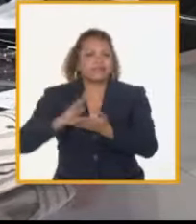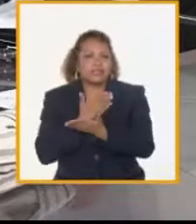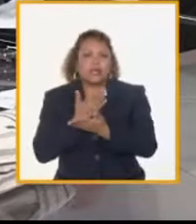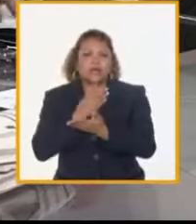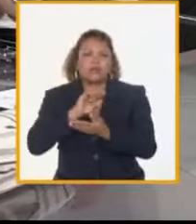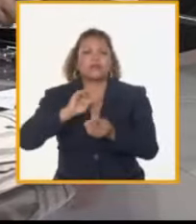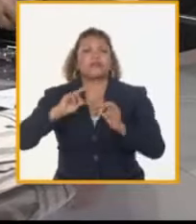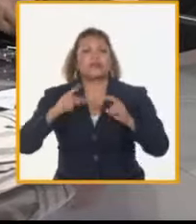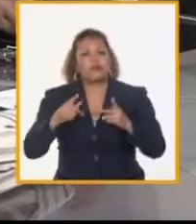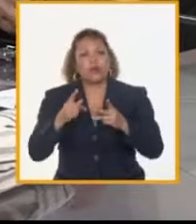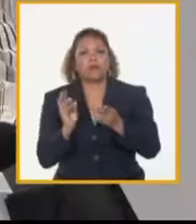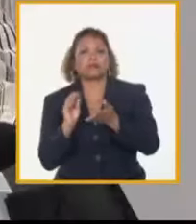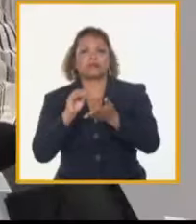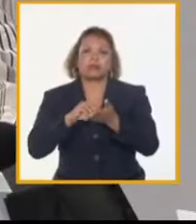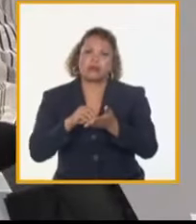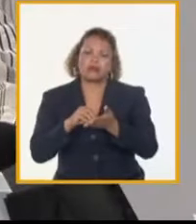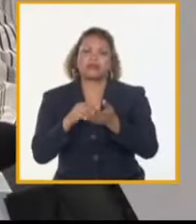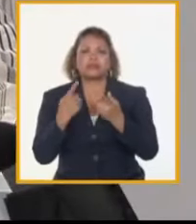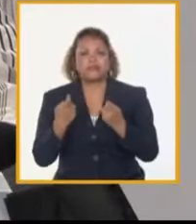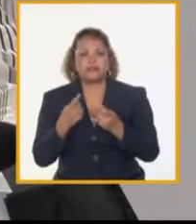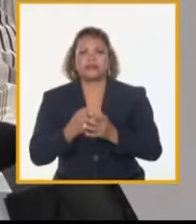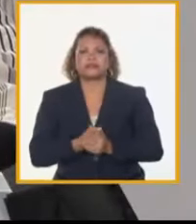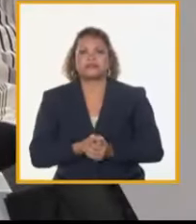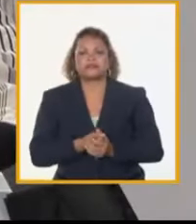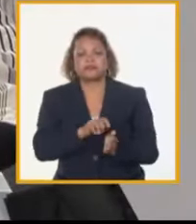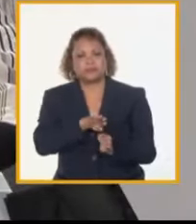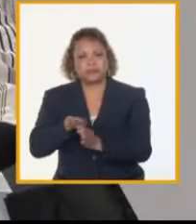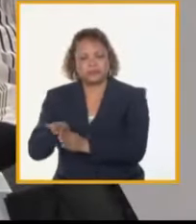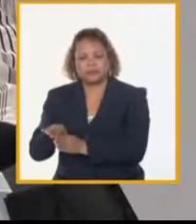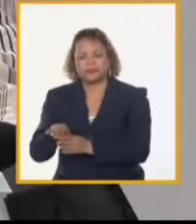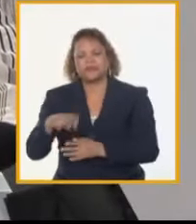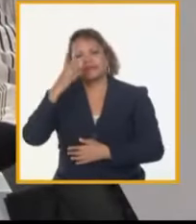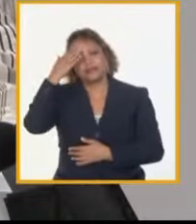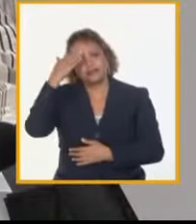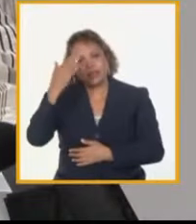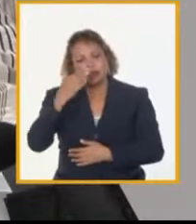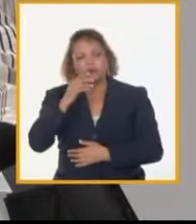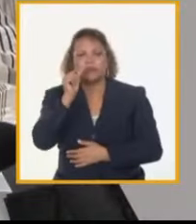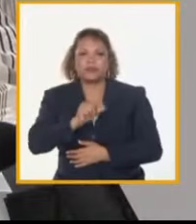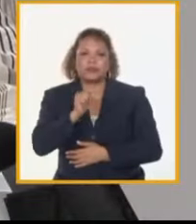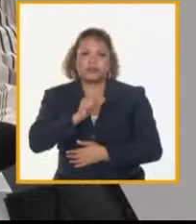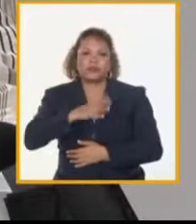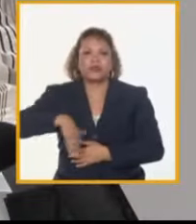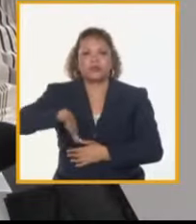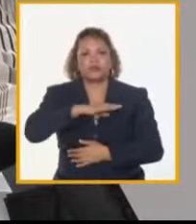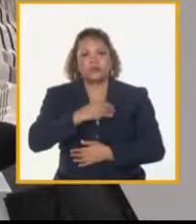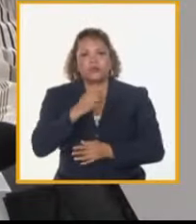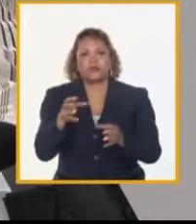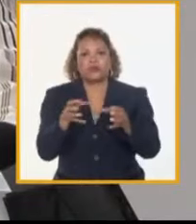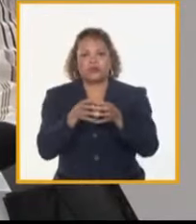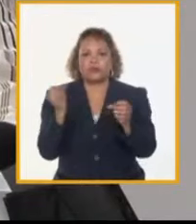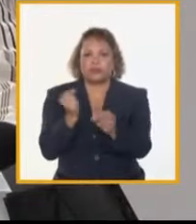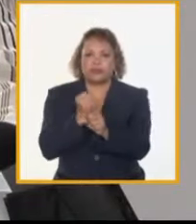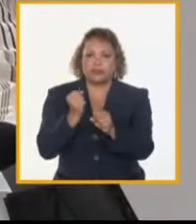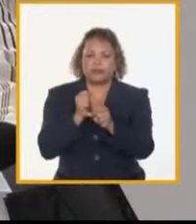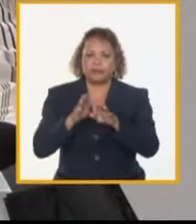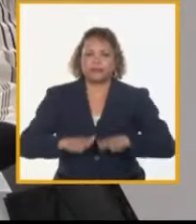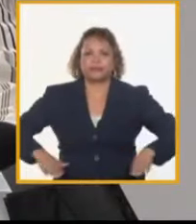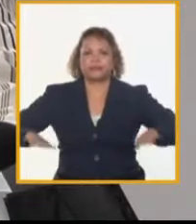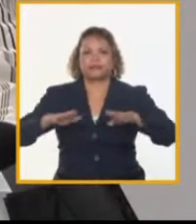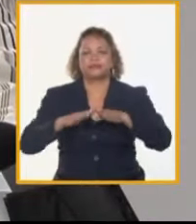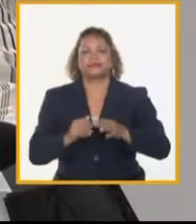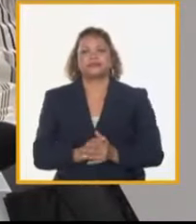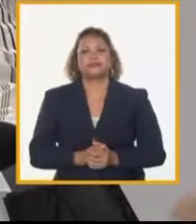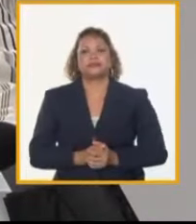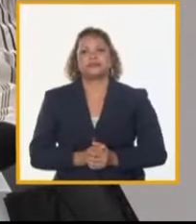ahí Randy, reiterar el saludo a los amigos televidentes y a su equipo de trabajo de la Mesa Redonda. Referente a la